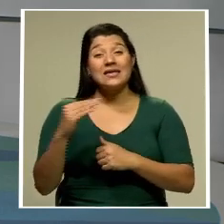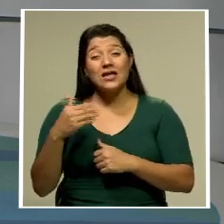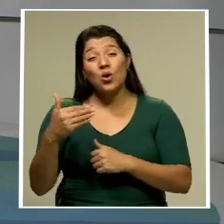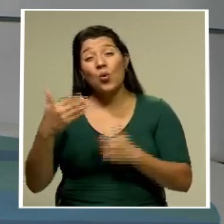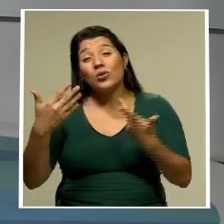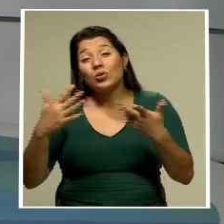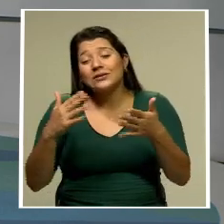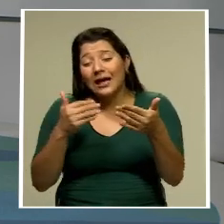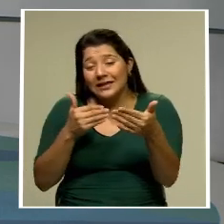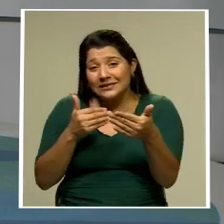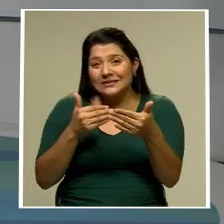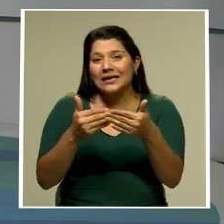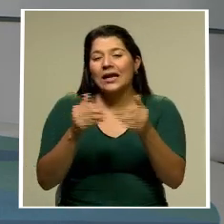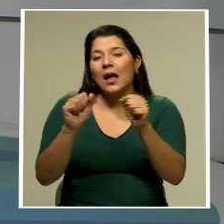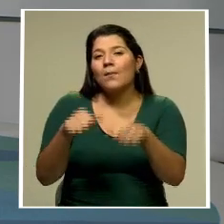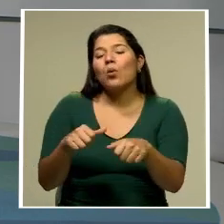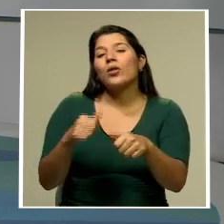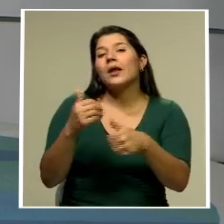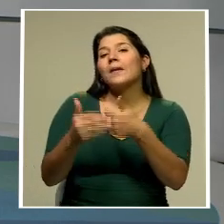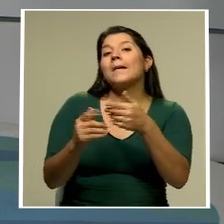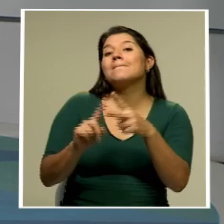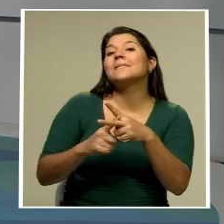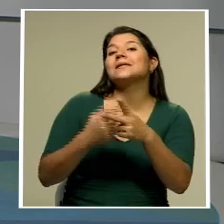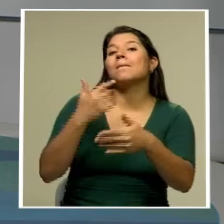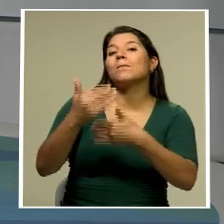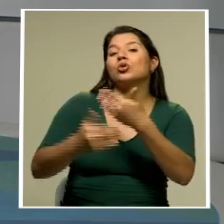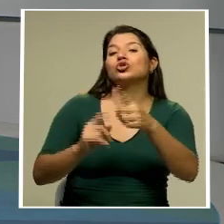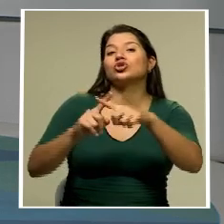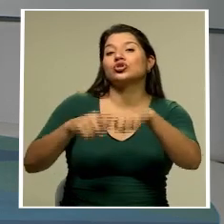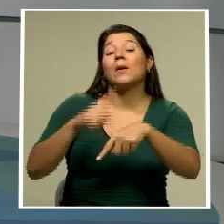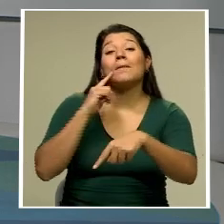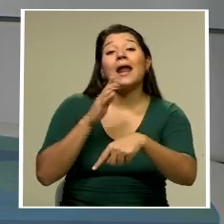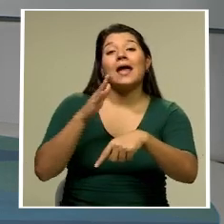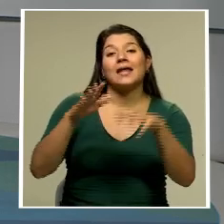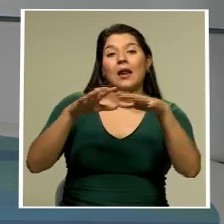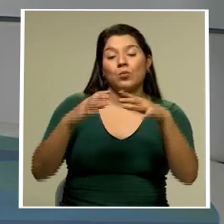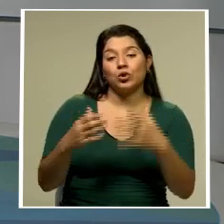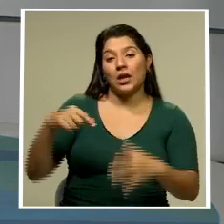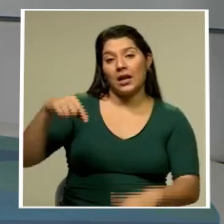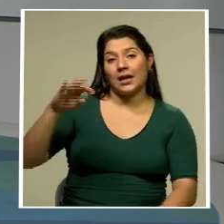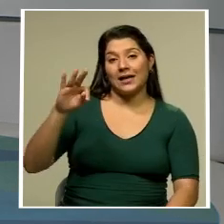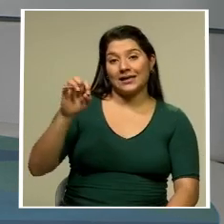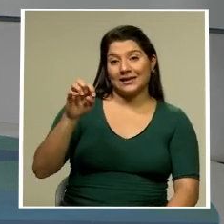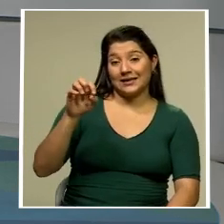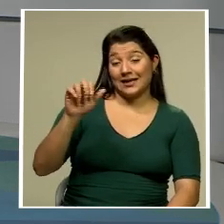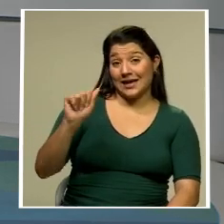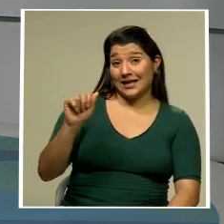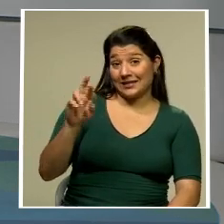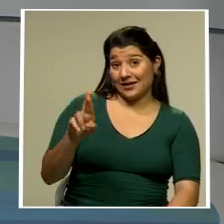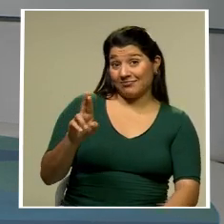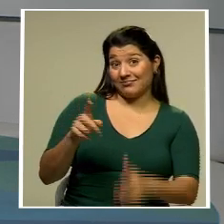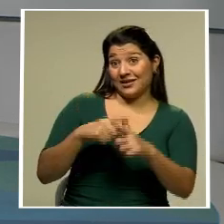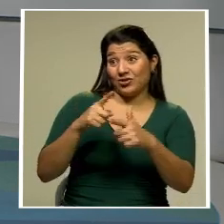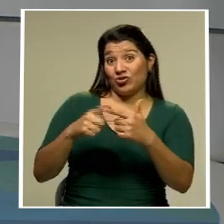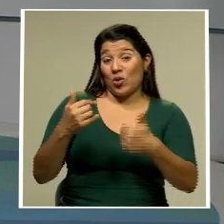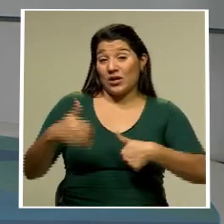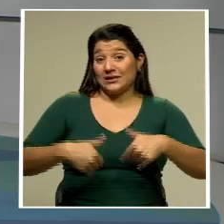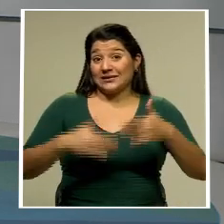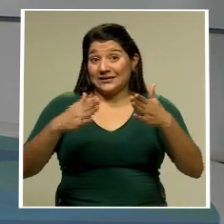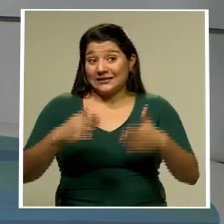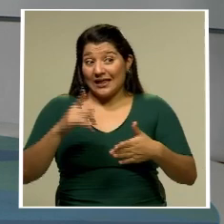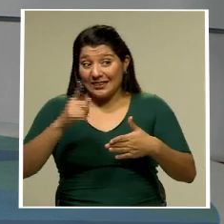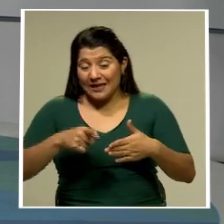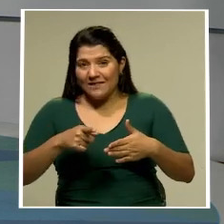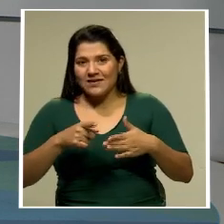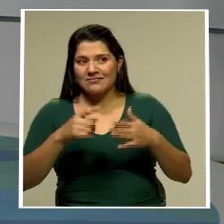estamos tan cerca de la eliminatoria, que ahora es a lo que Luis Fernando Suárez, ¿verdad?, tiene que apelar a ir bien a